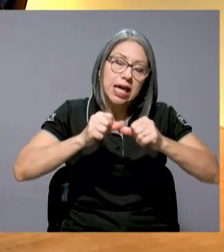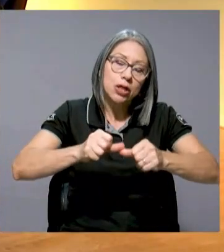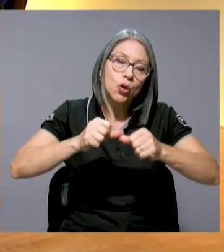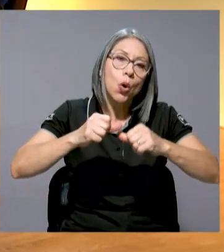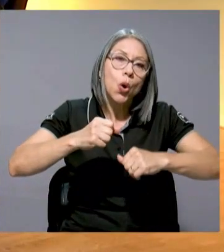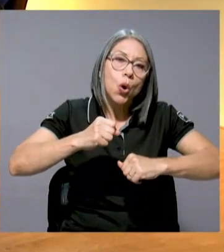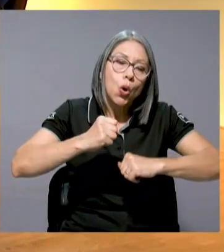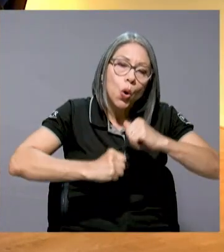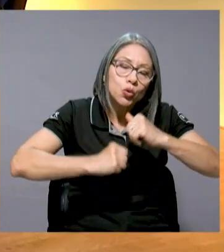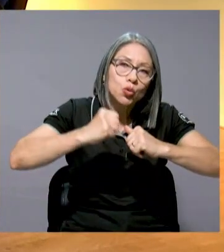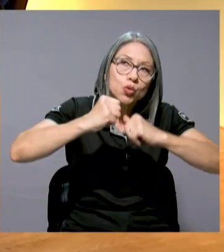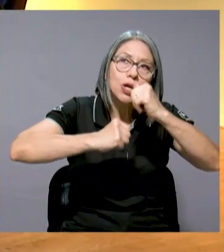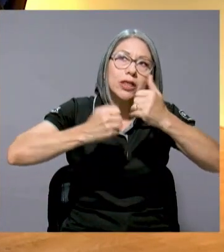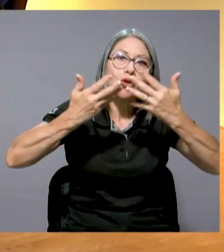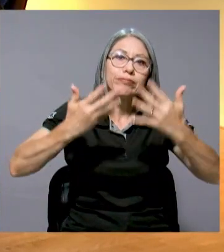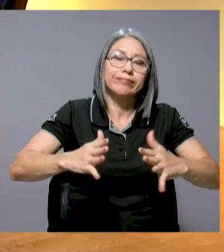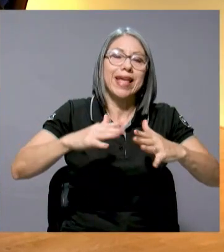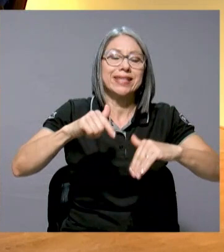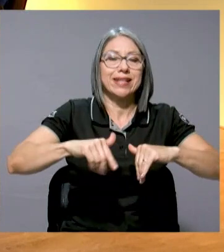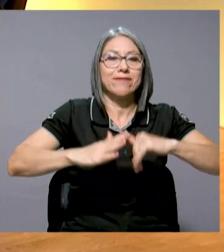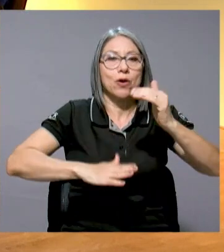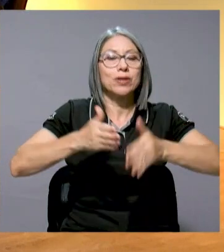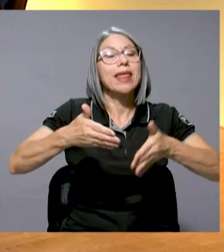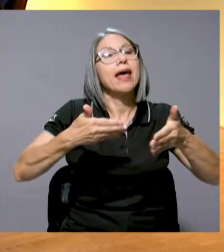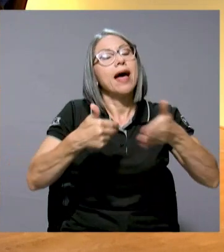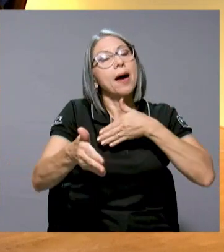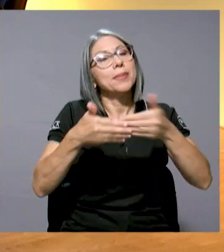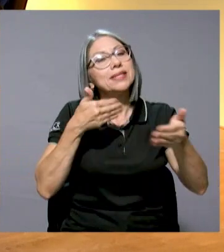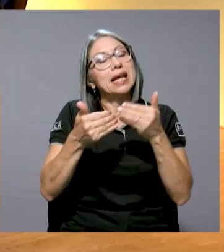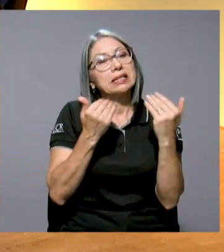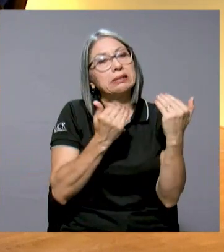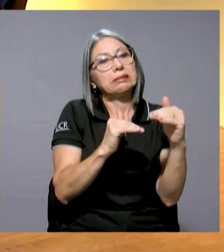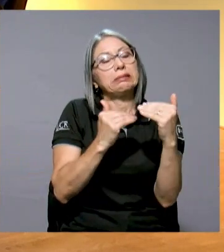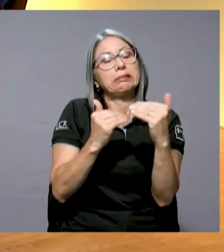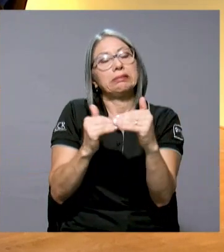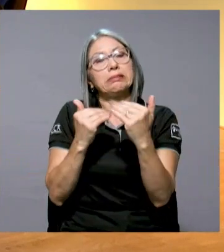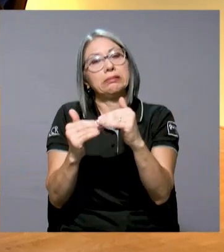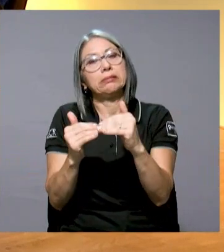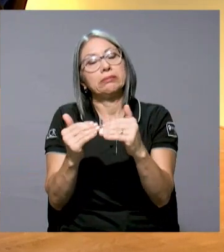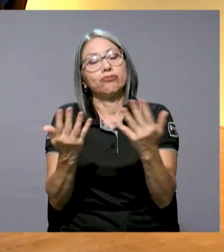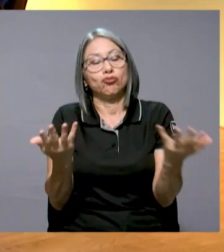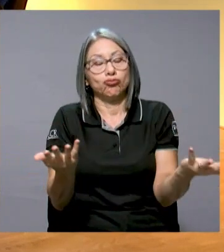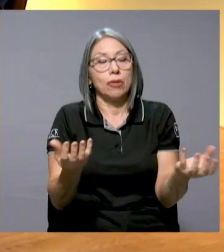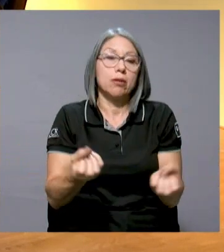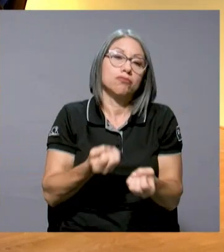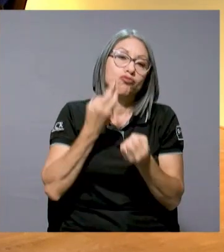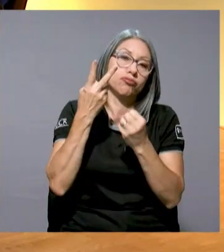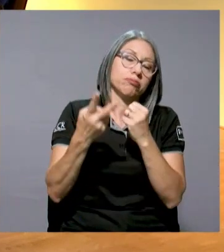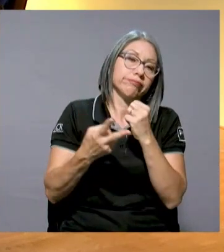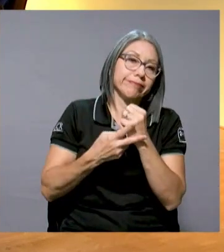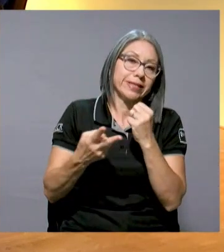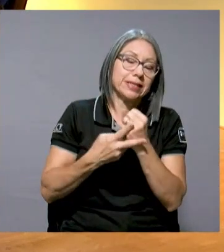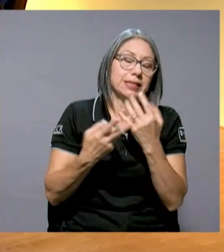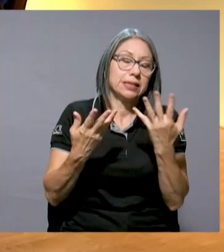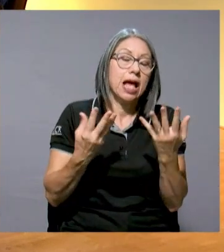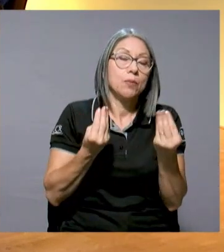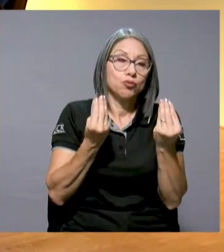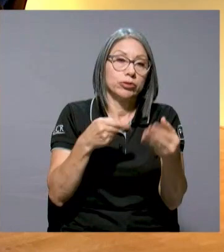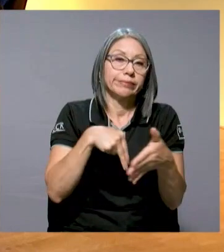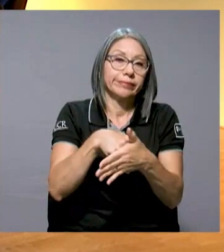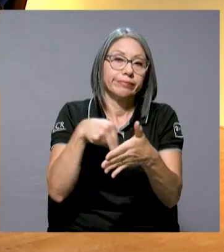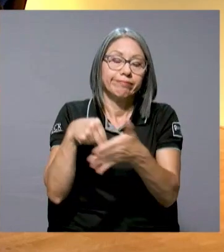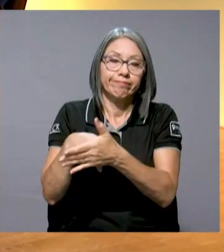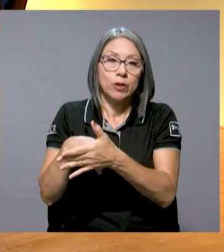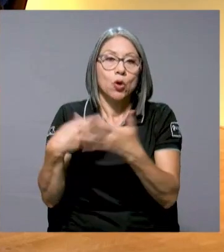construyendo esta facultad, a pesar de las limitaciones que, como comentaba Leonardo, muchas veces nos encontramos. Los